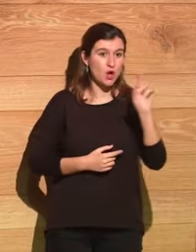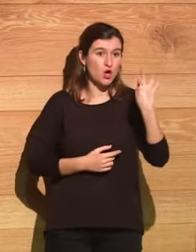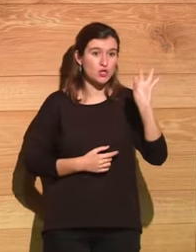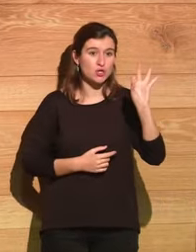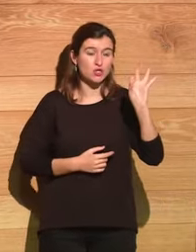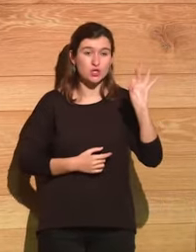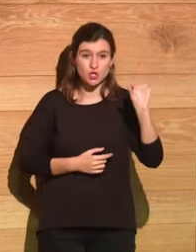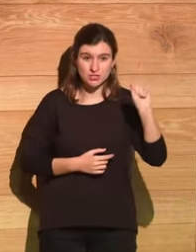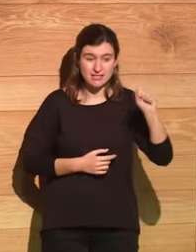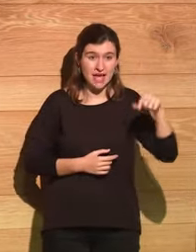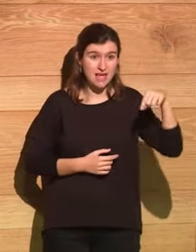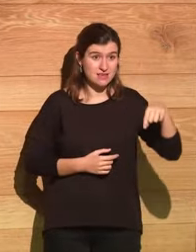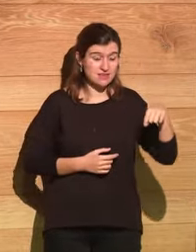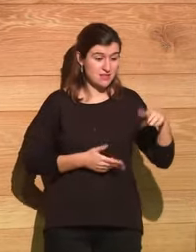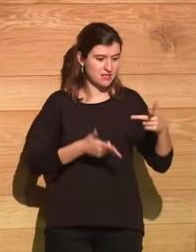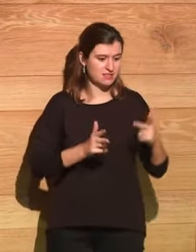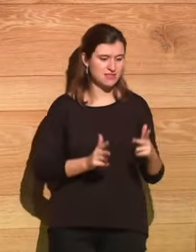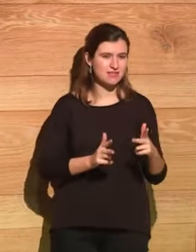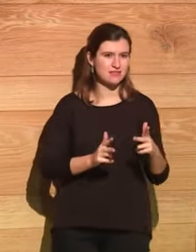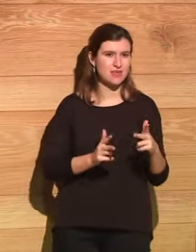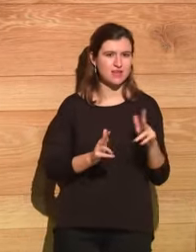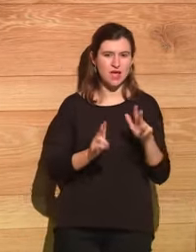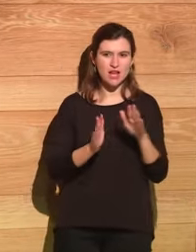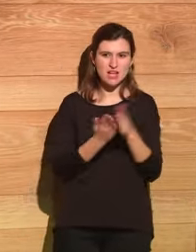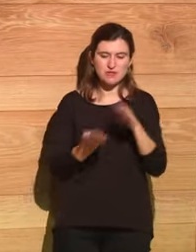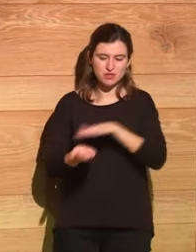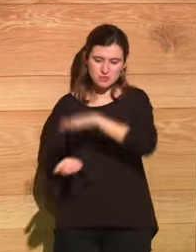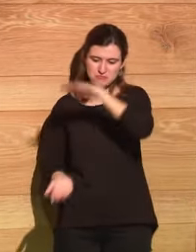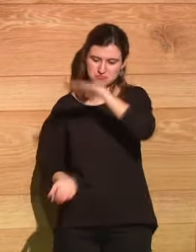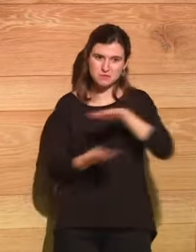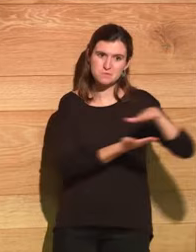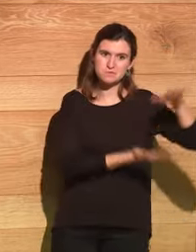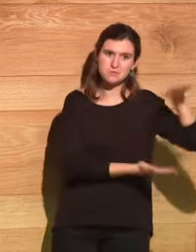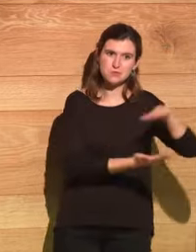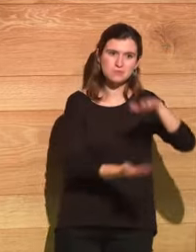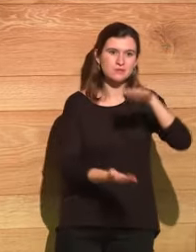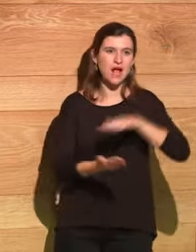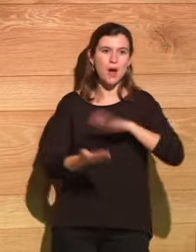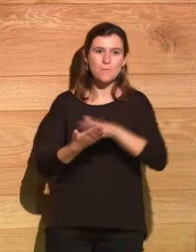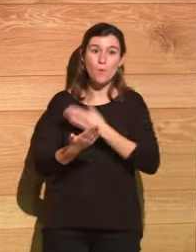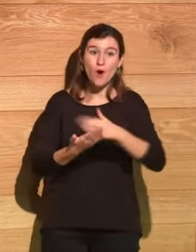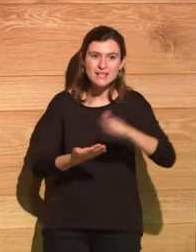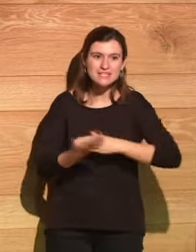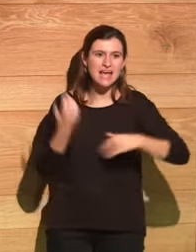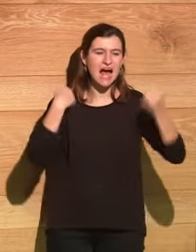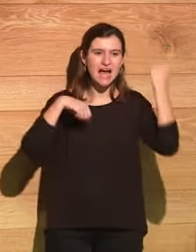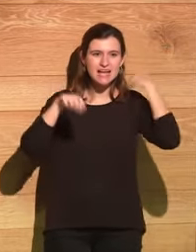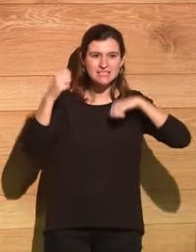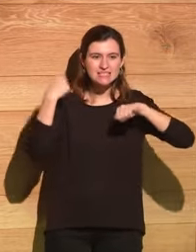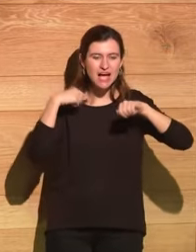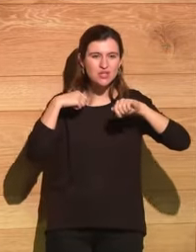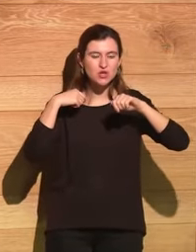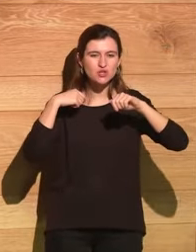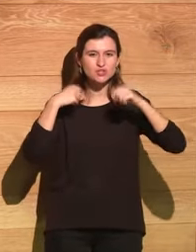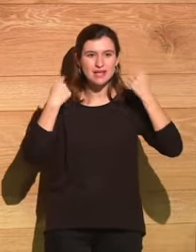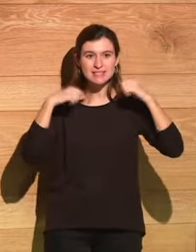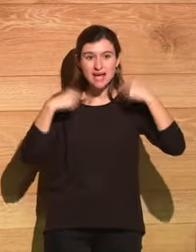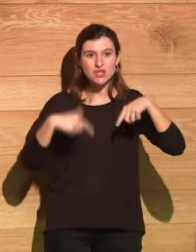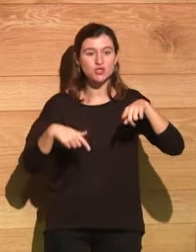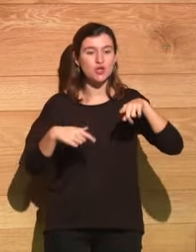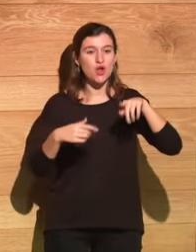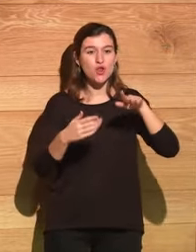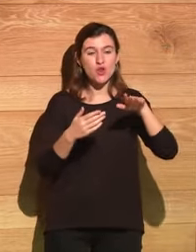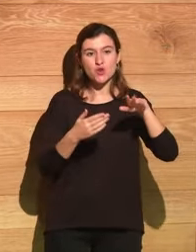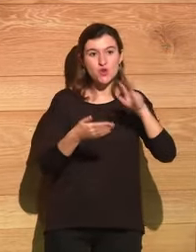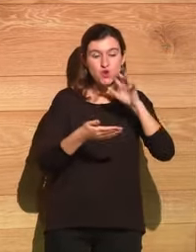sofá, rodeada de libros, no puramente ensayo, sino poesía, novela. La propia Rosa Chacel escribió mucha